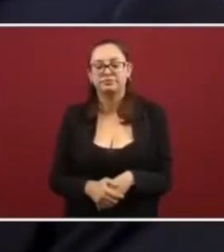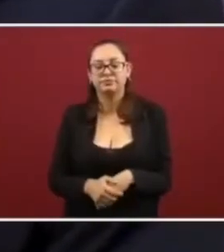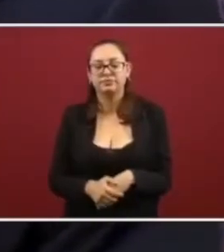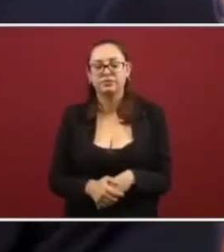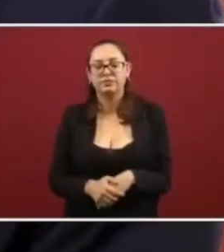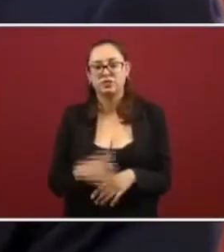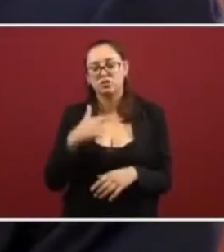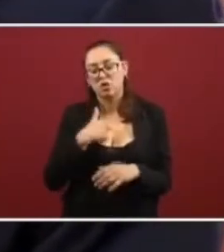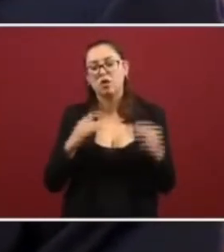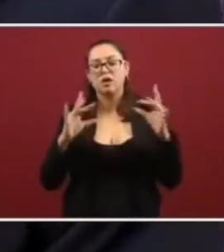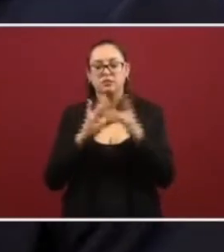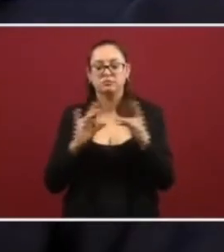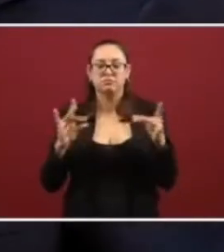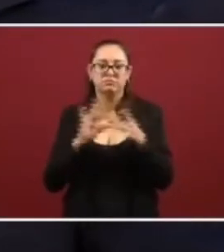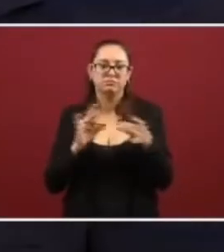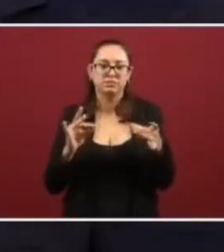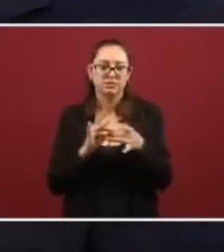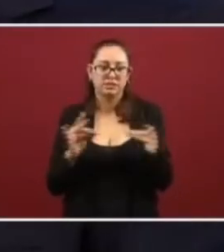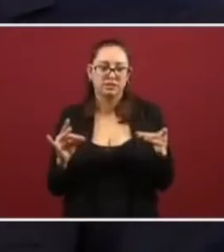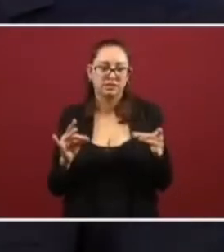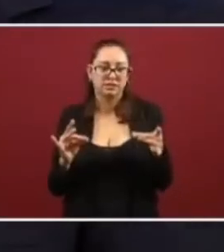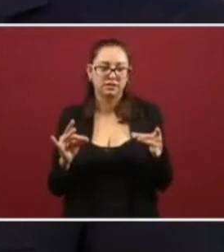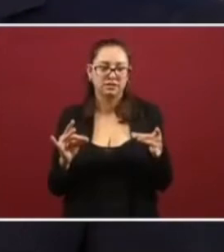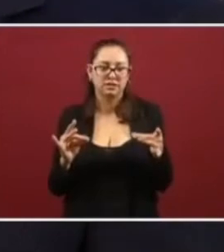cómo en